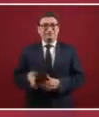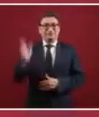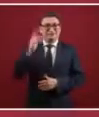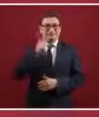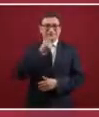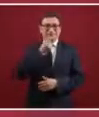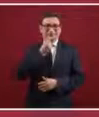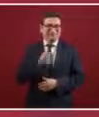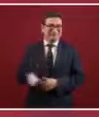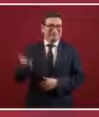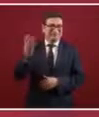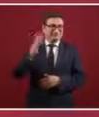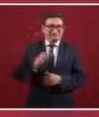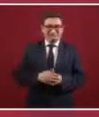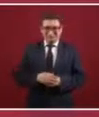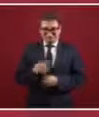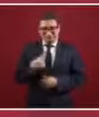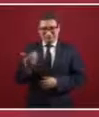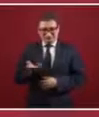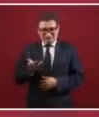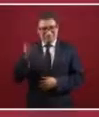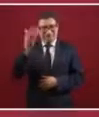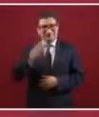Chamaco, te voy a